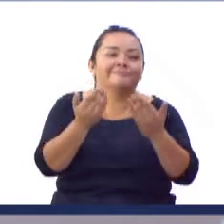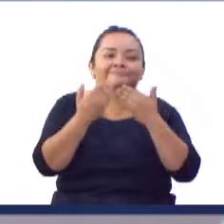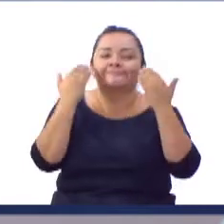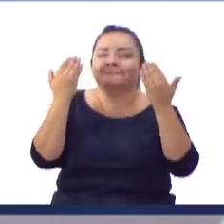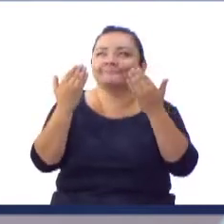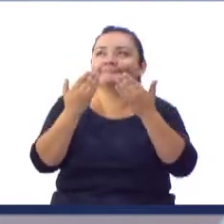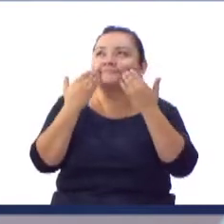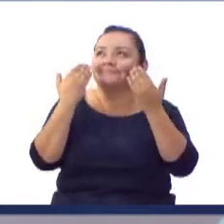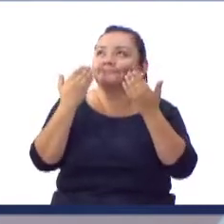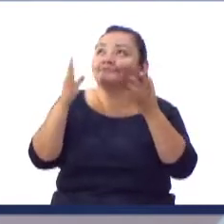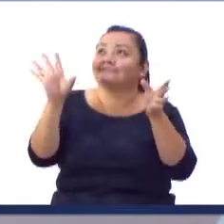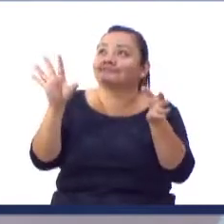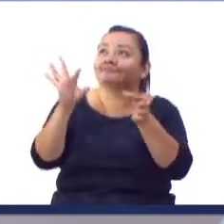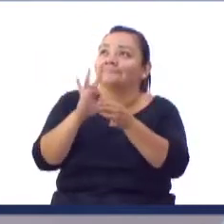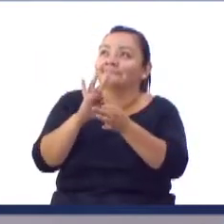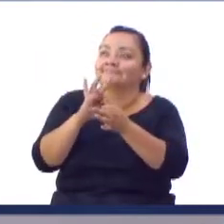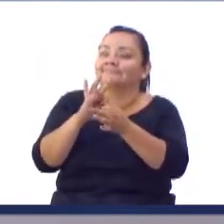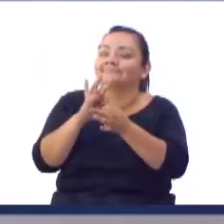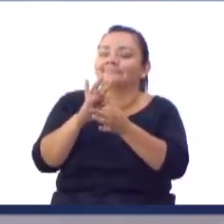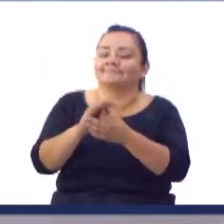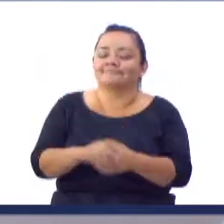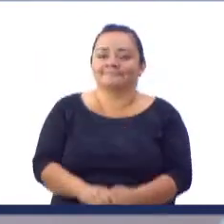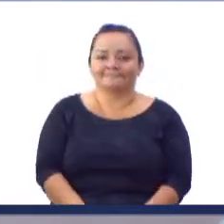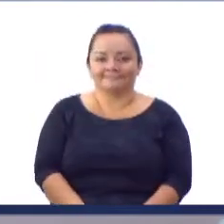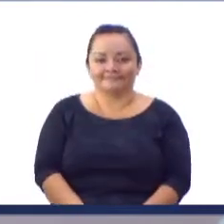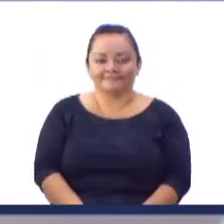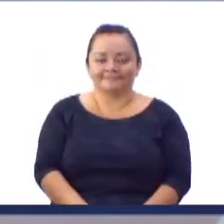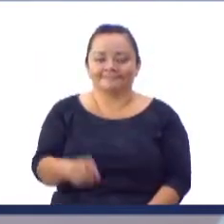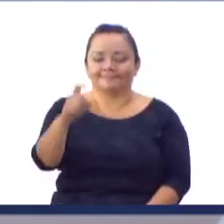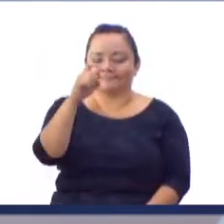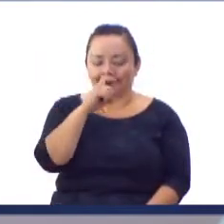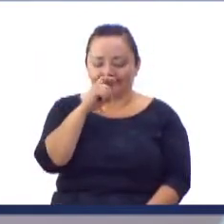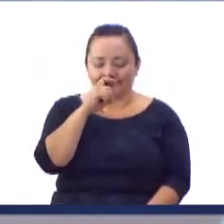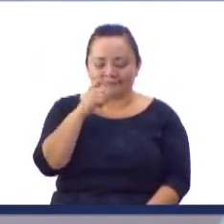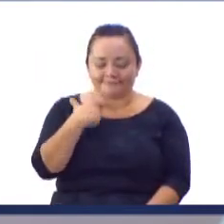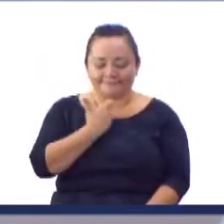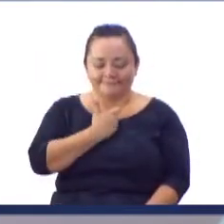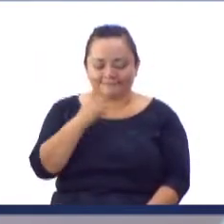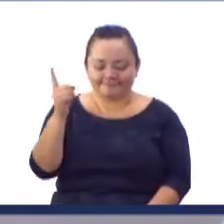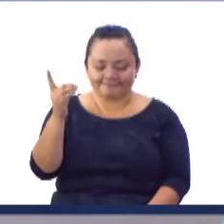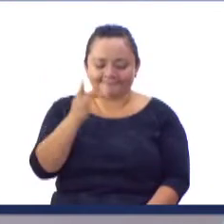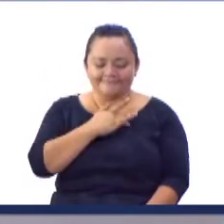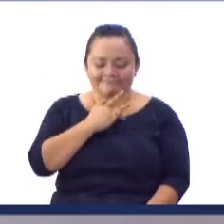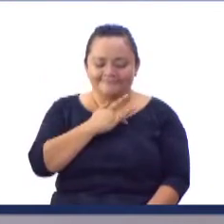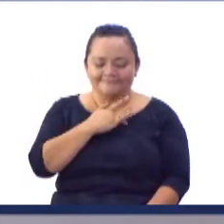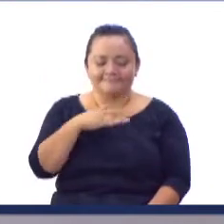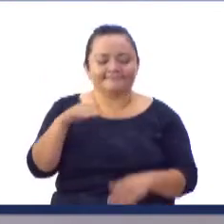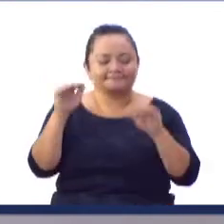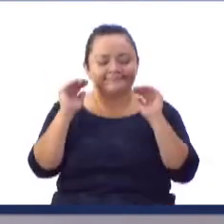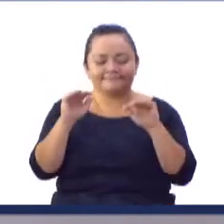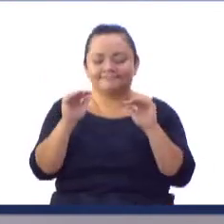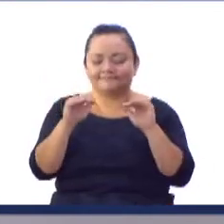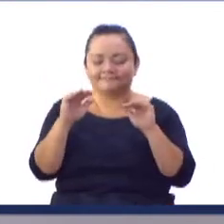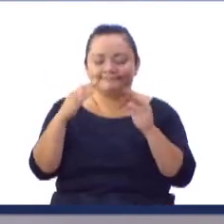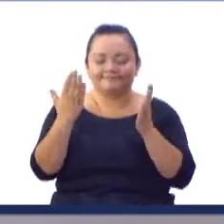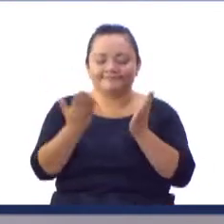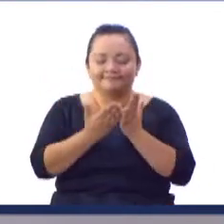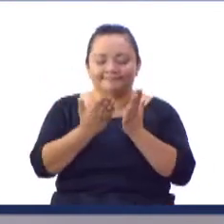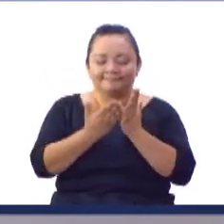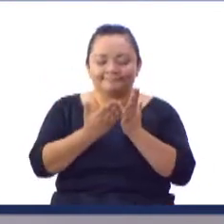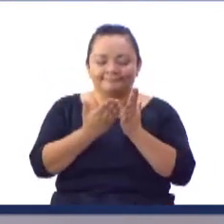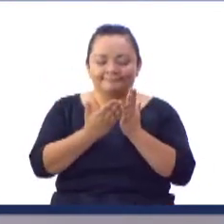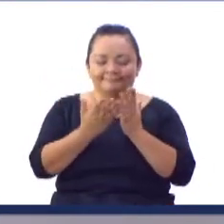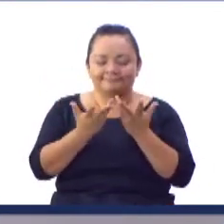cumplido en quien en sí mismo padre a los del corazón gracias por tu palabra